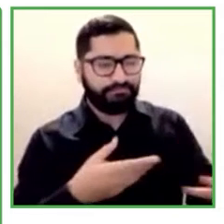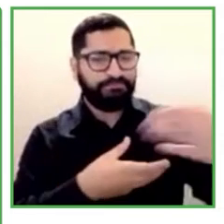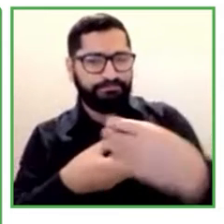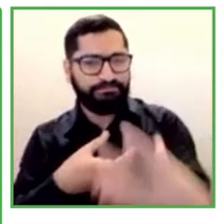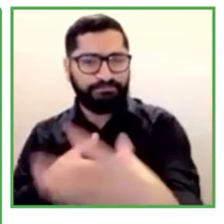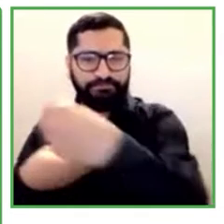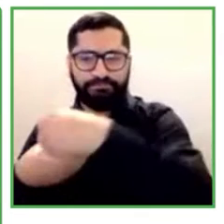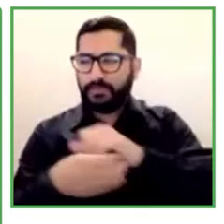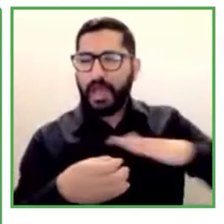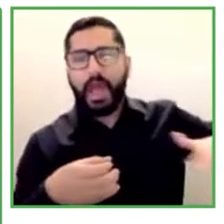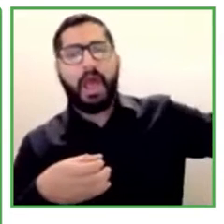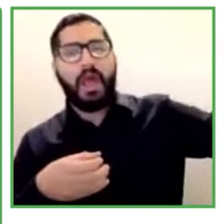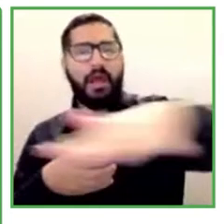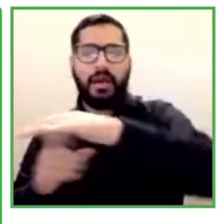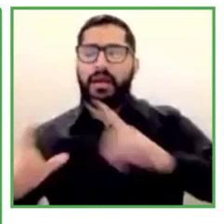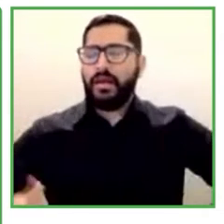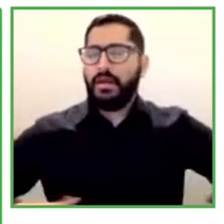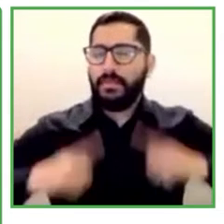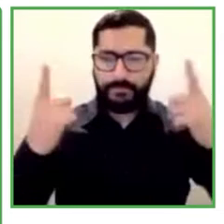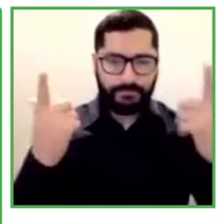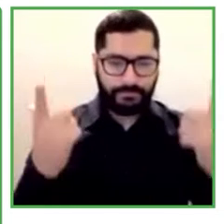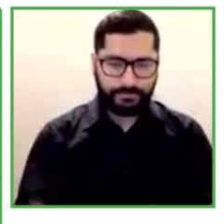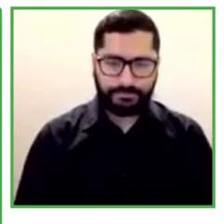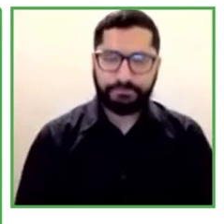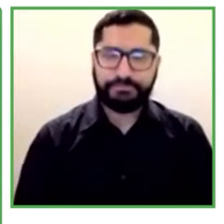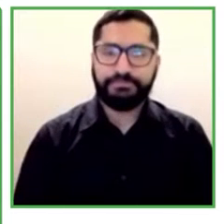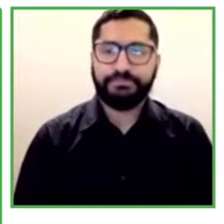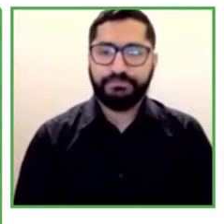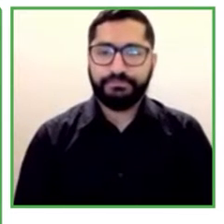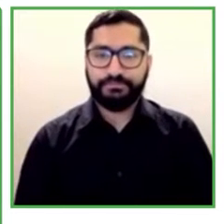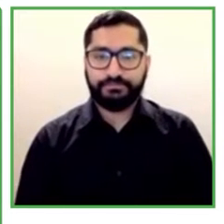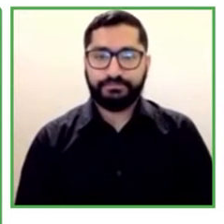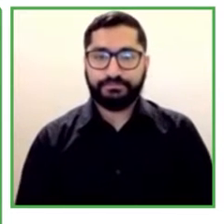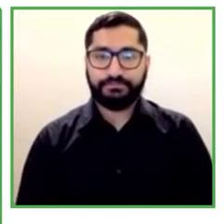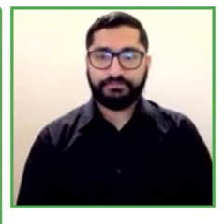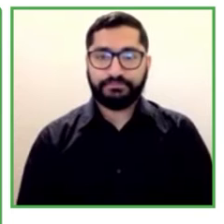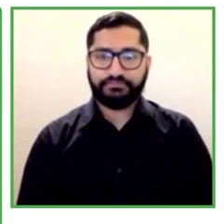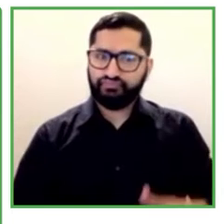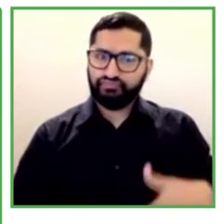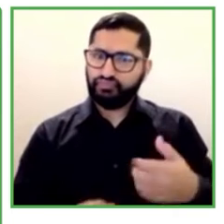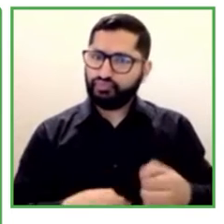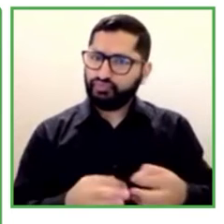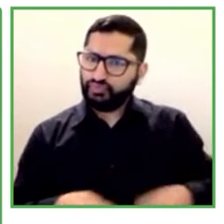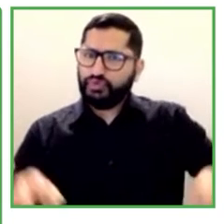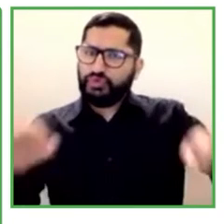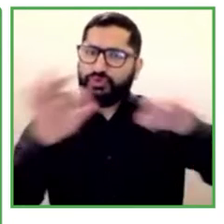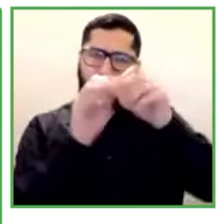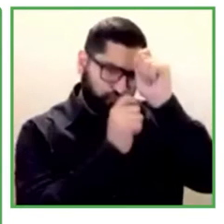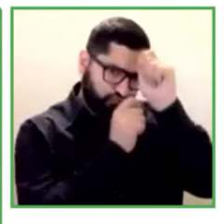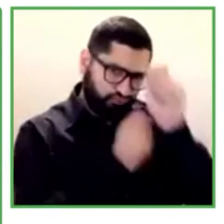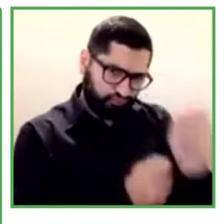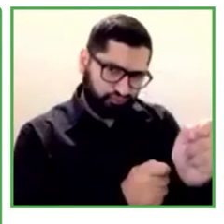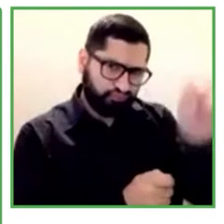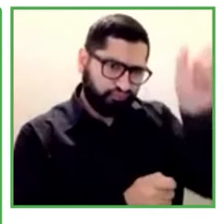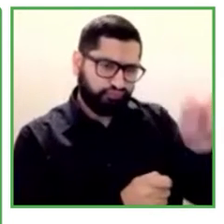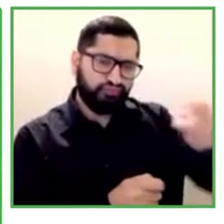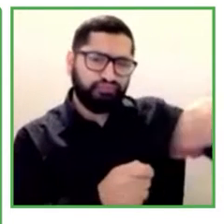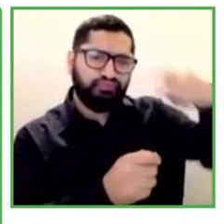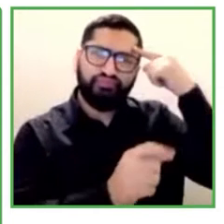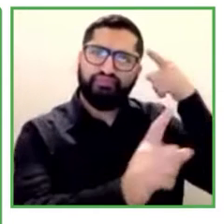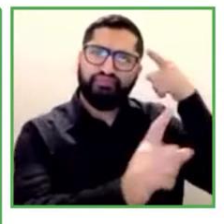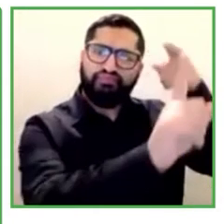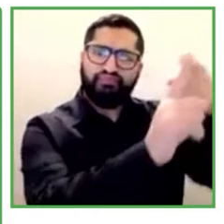Para ser honesto con ustedes, somos bastante fanáticas de la Zero Projects Conference. Hemos sido parte